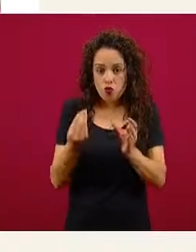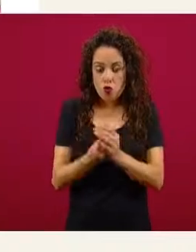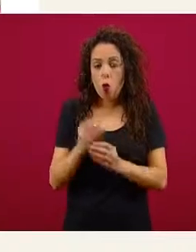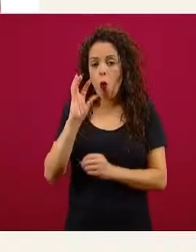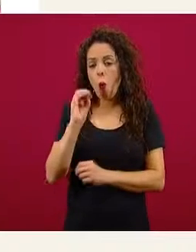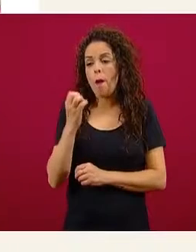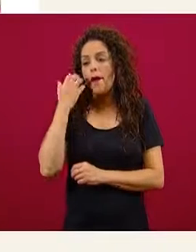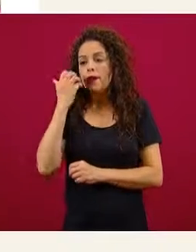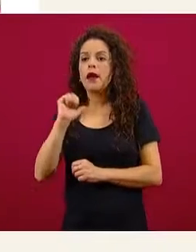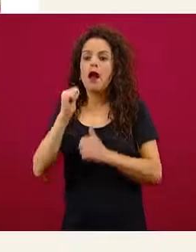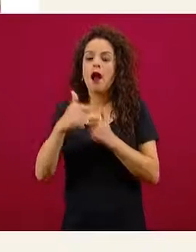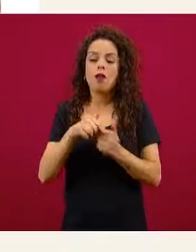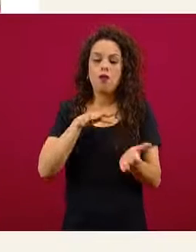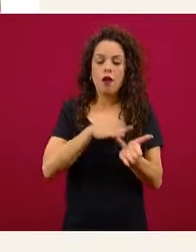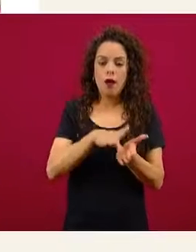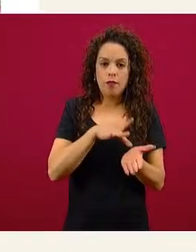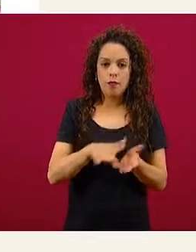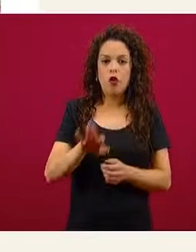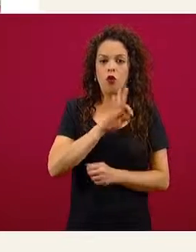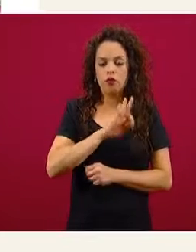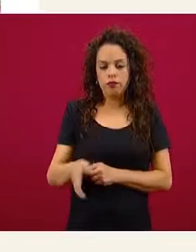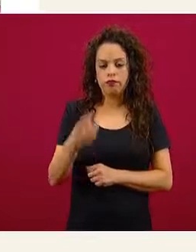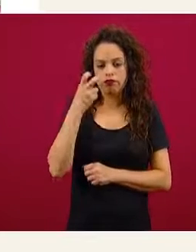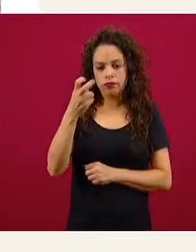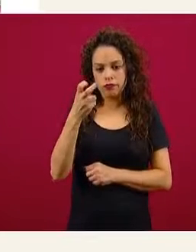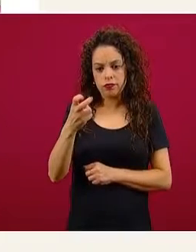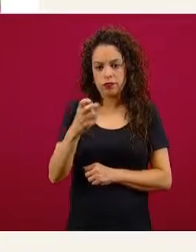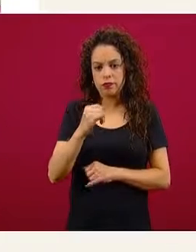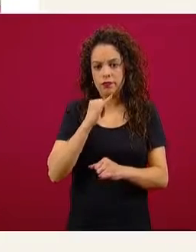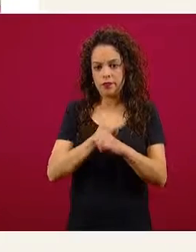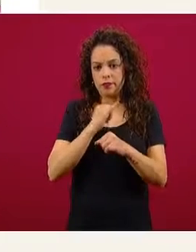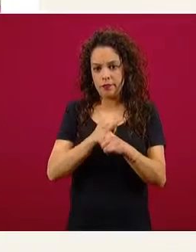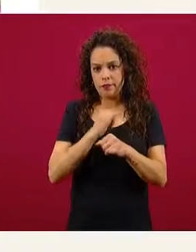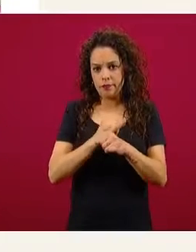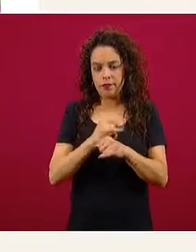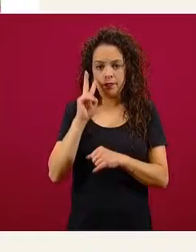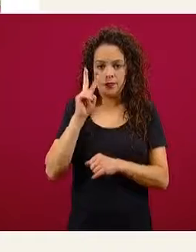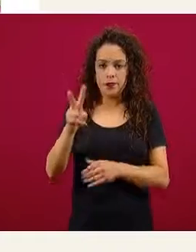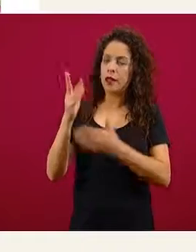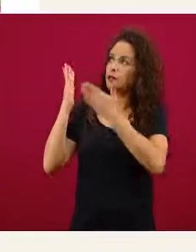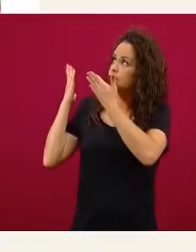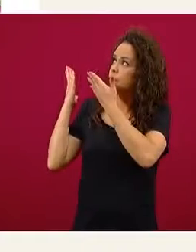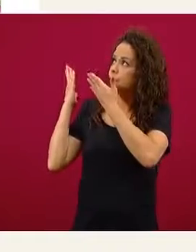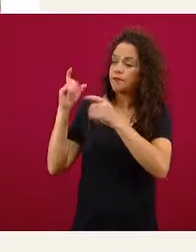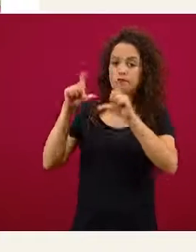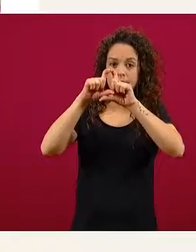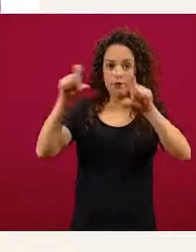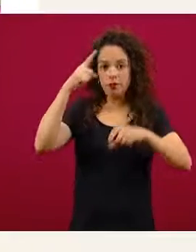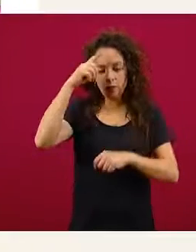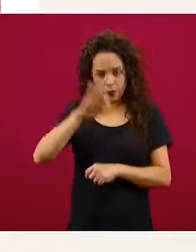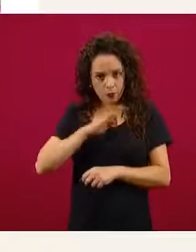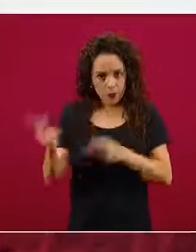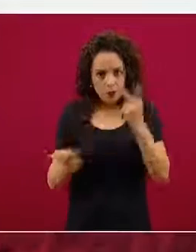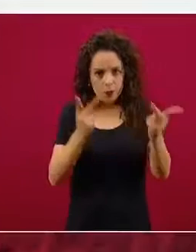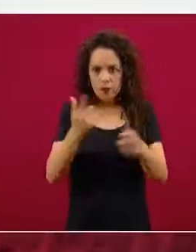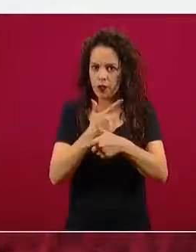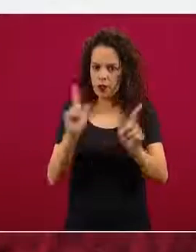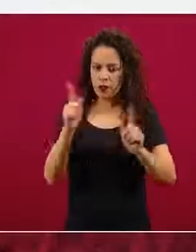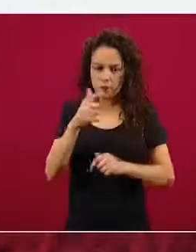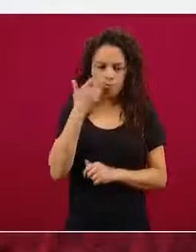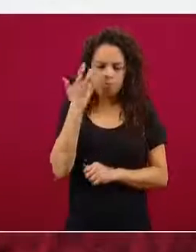apoyo, pueden entrar a la página, al micrositio, para hacer cualquier pregunta. Adelante, por favor.